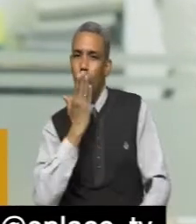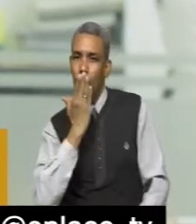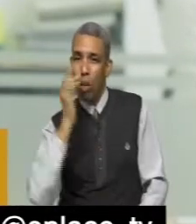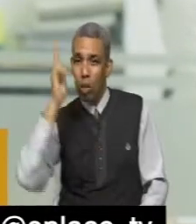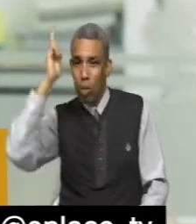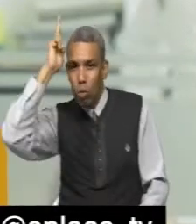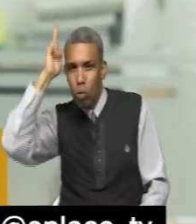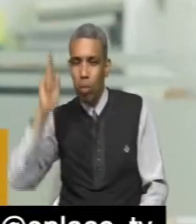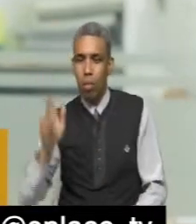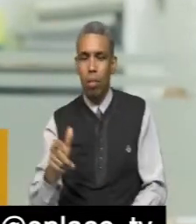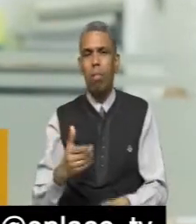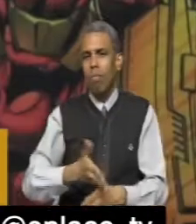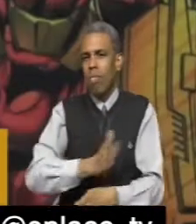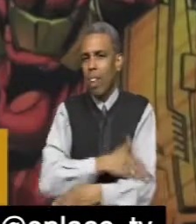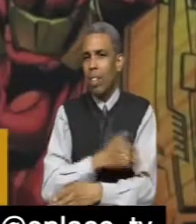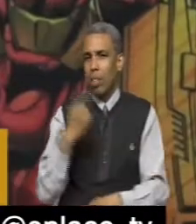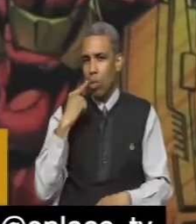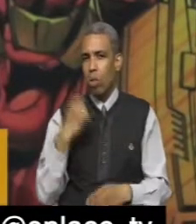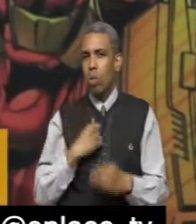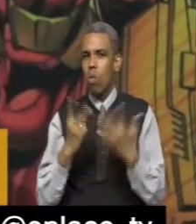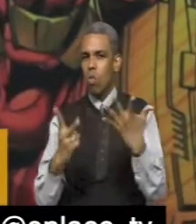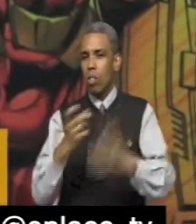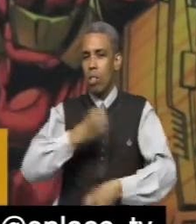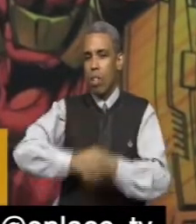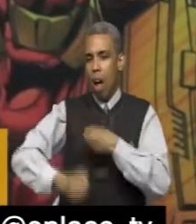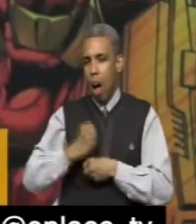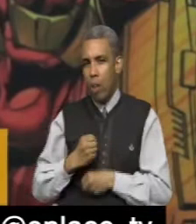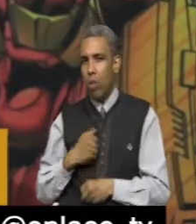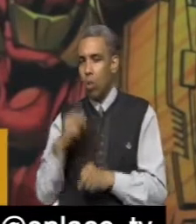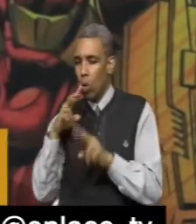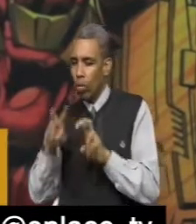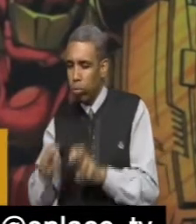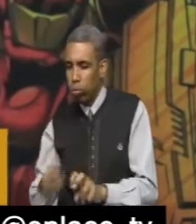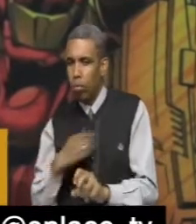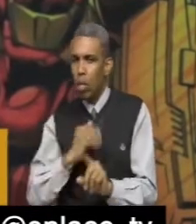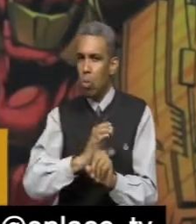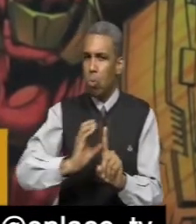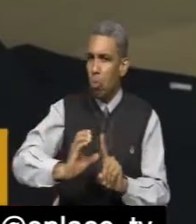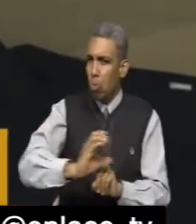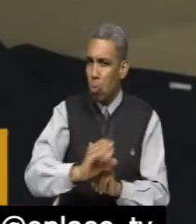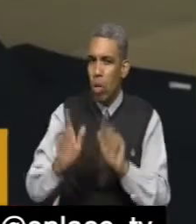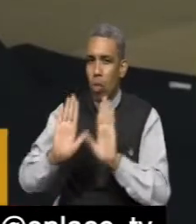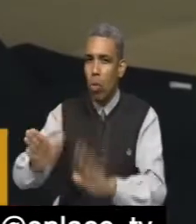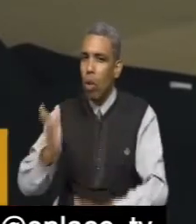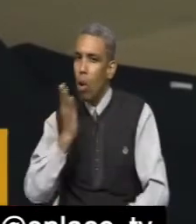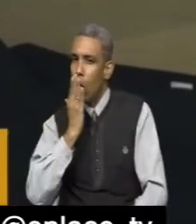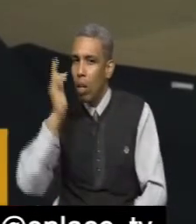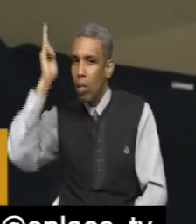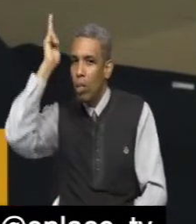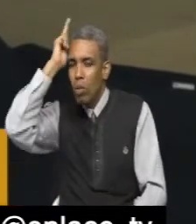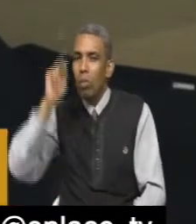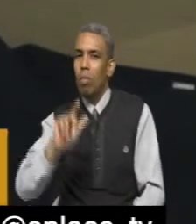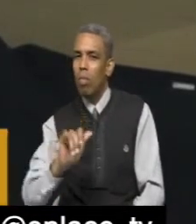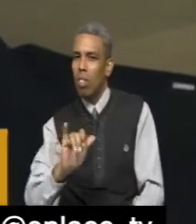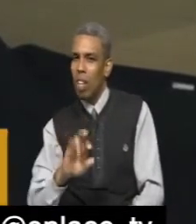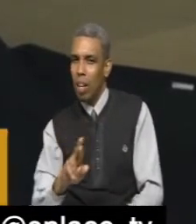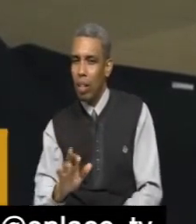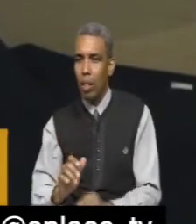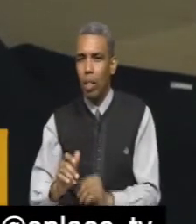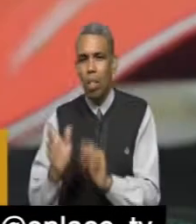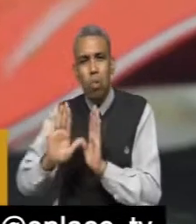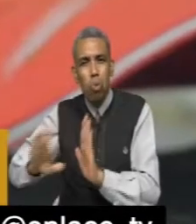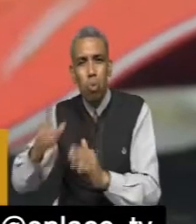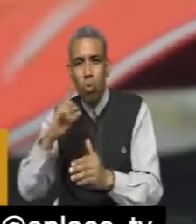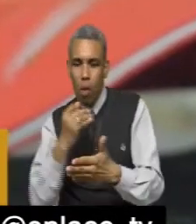a 7 años sobre la iconografía de la cultura yariguí, la iconografía encontrada en algunos